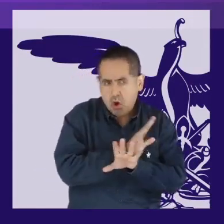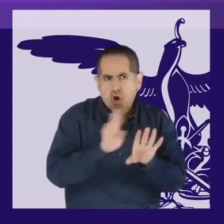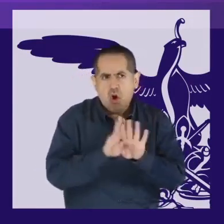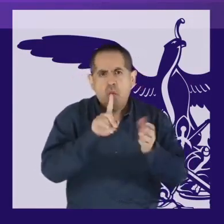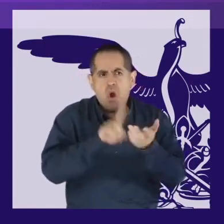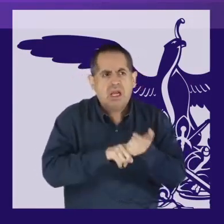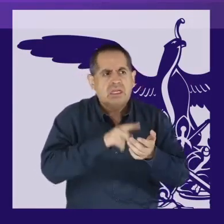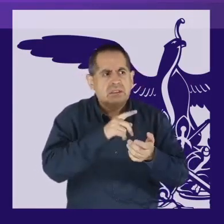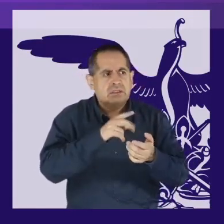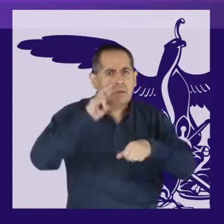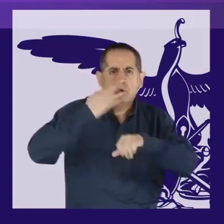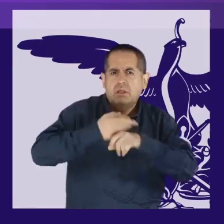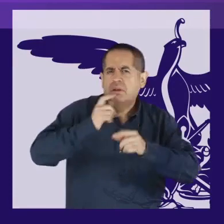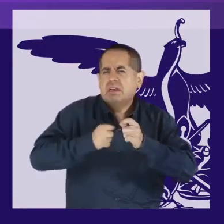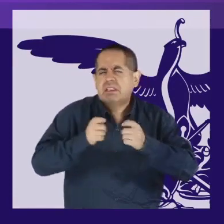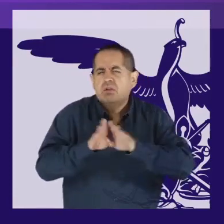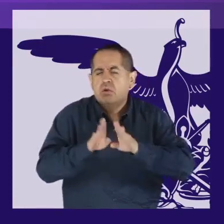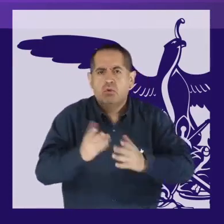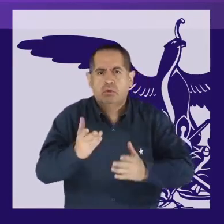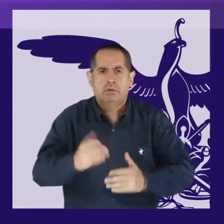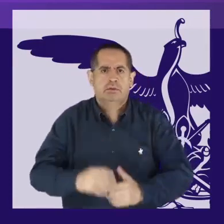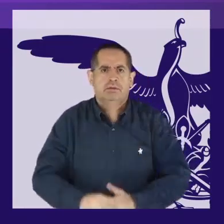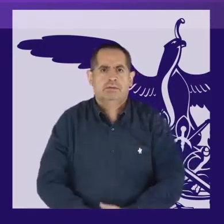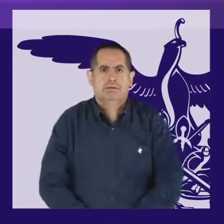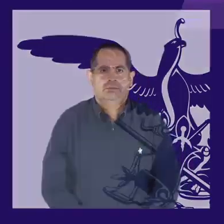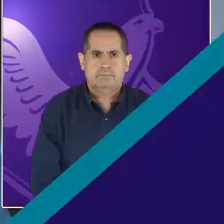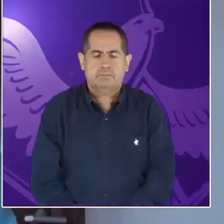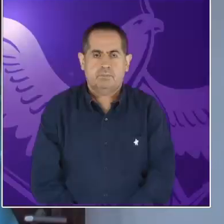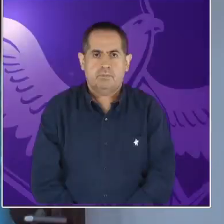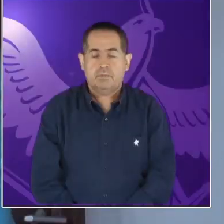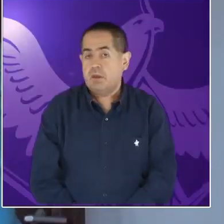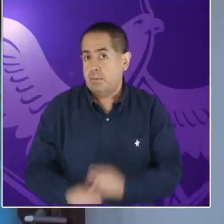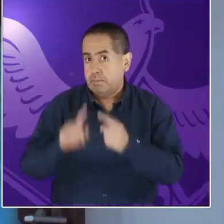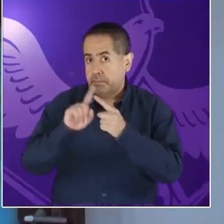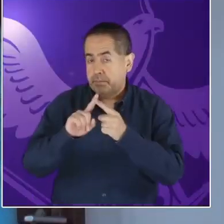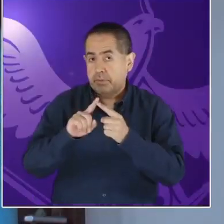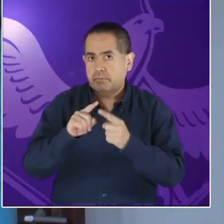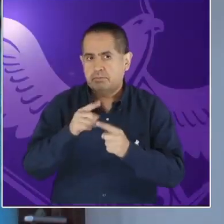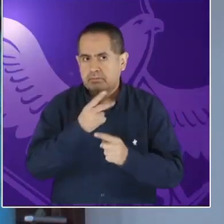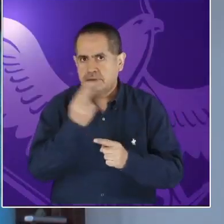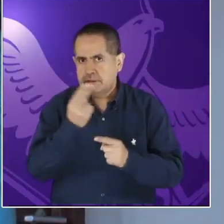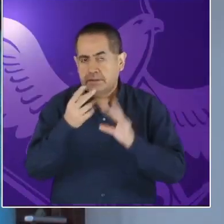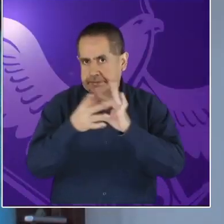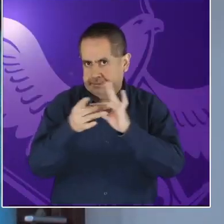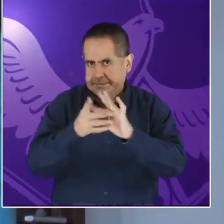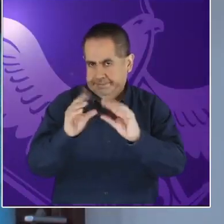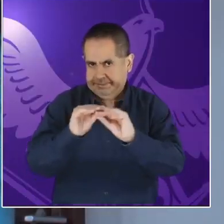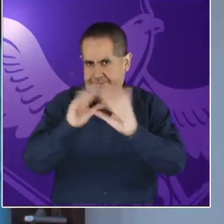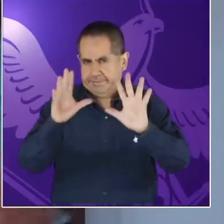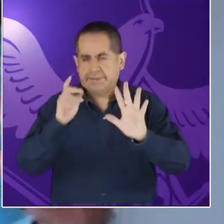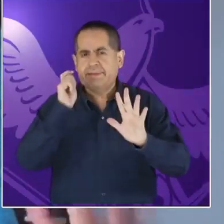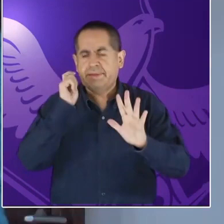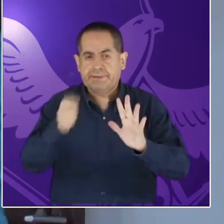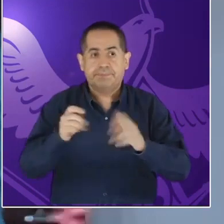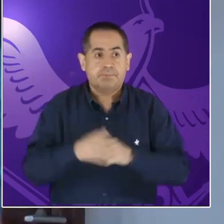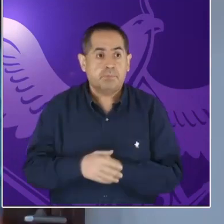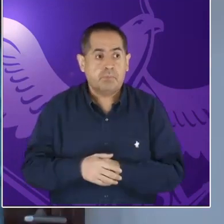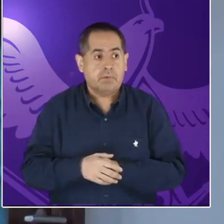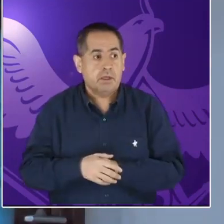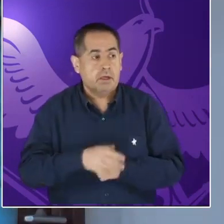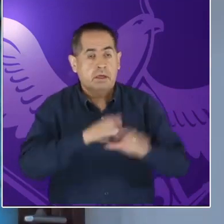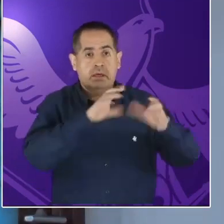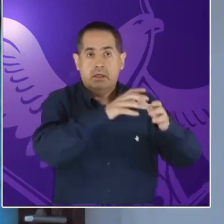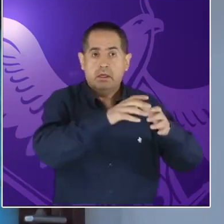familias? ¿Podrías explicarnos esto? Bueno, lo primero que hay que señalar es que podríamos en general decir que